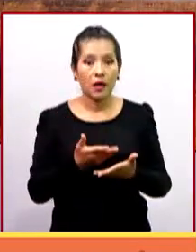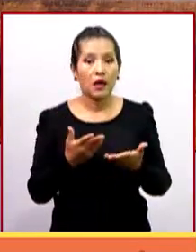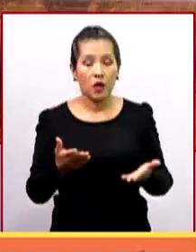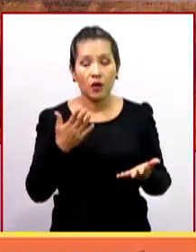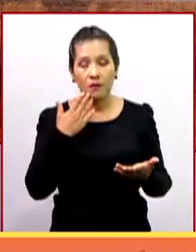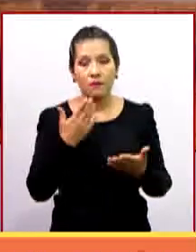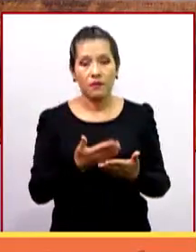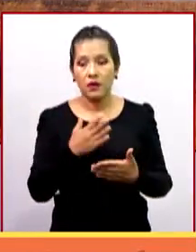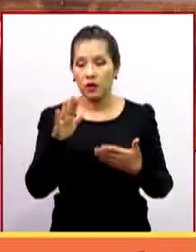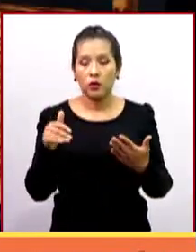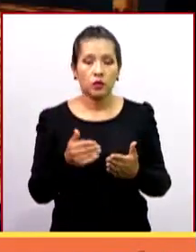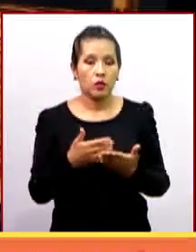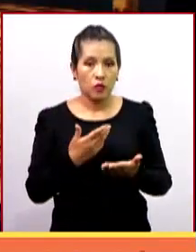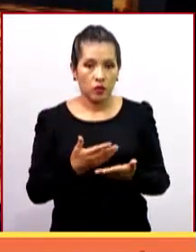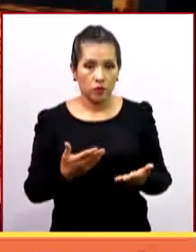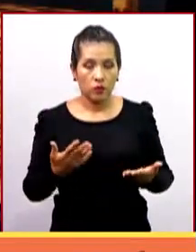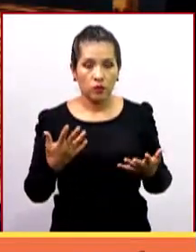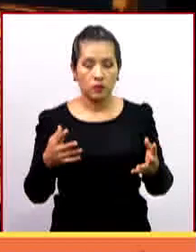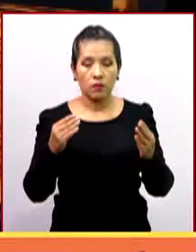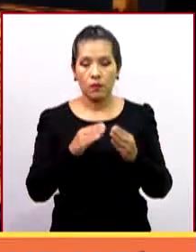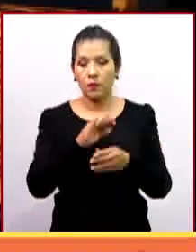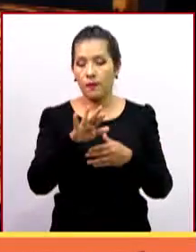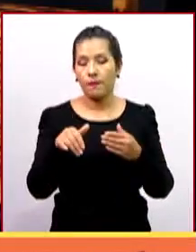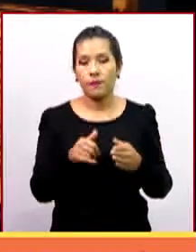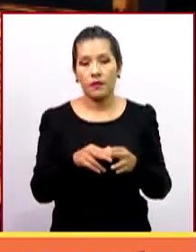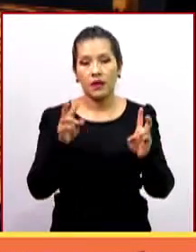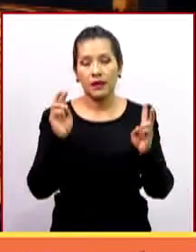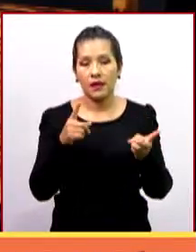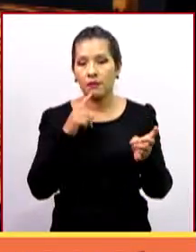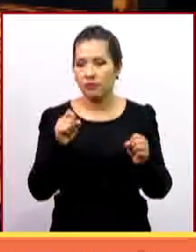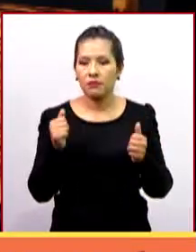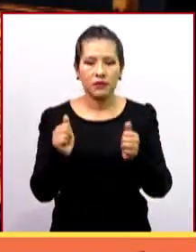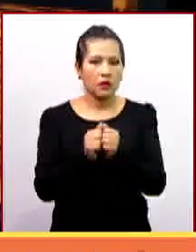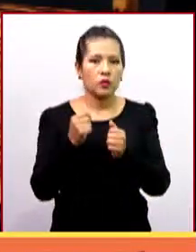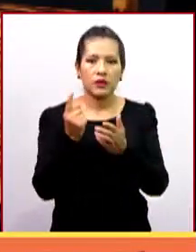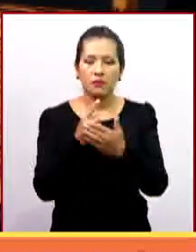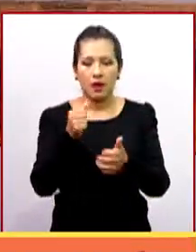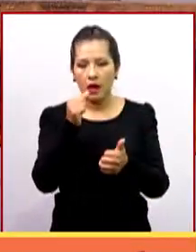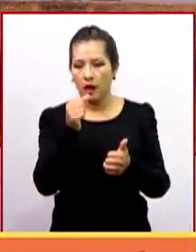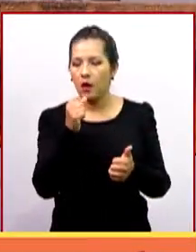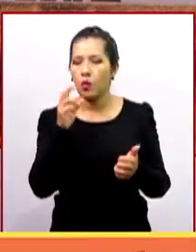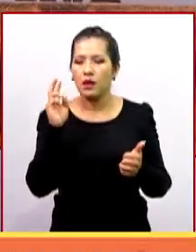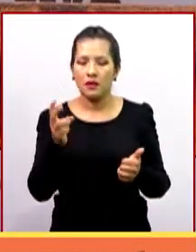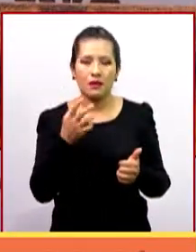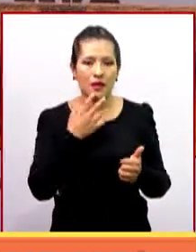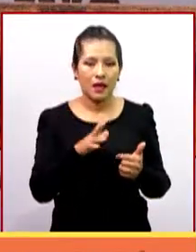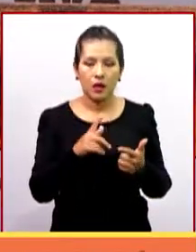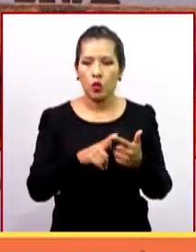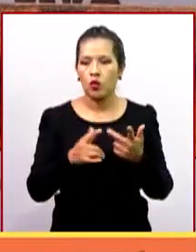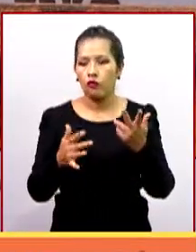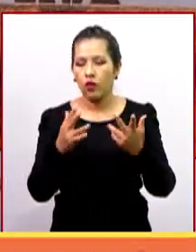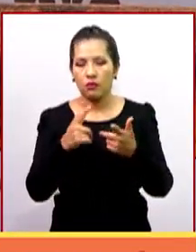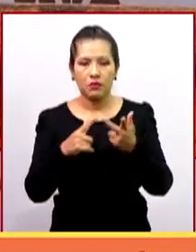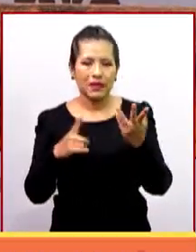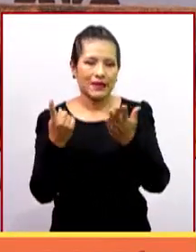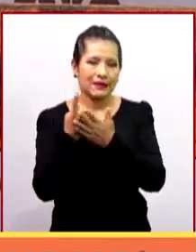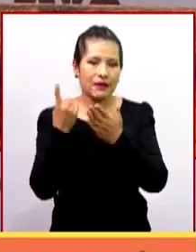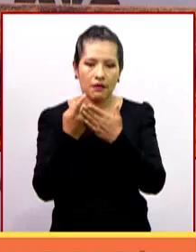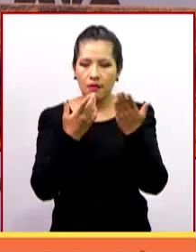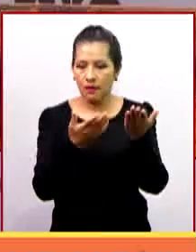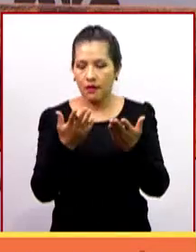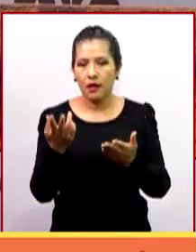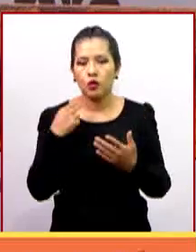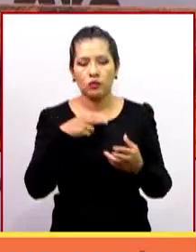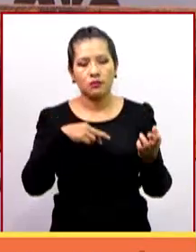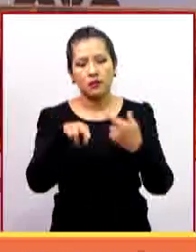con los elementos, porque claro, en realidad los elementos nos acompañan todos los días y cada quien se relaciona de una forma muy especial, muy